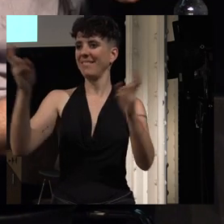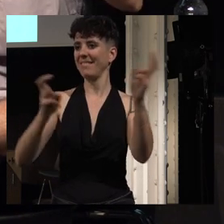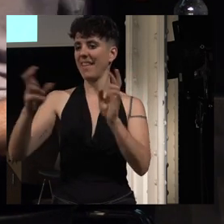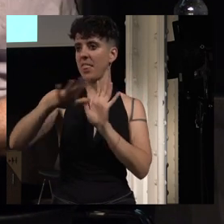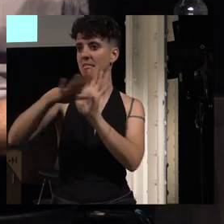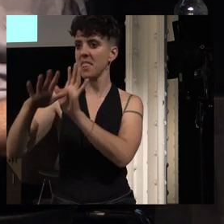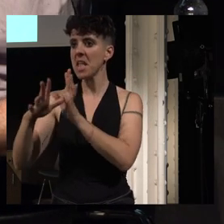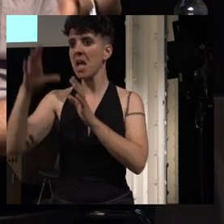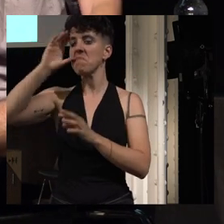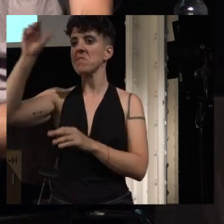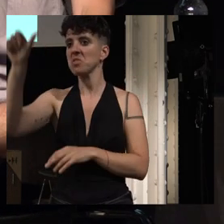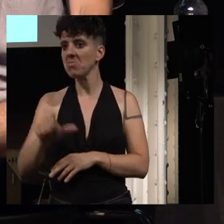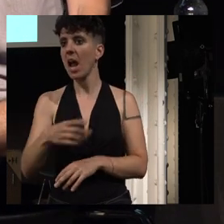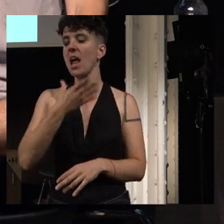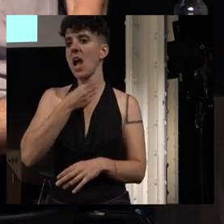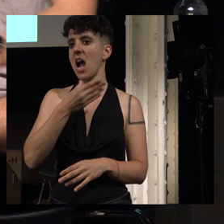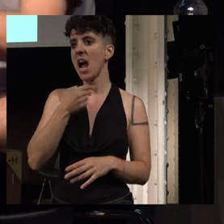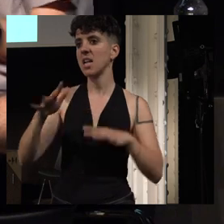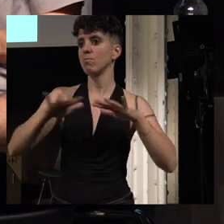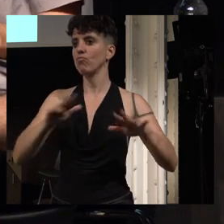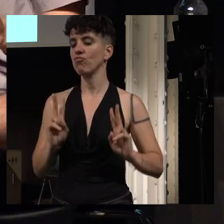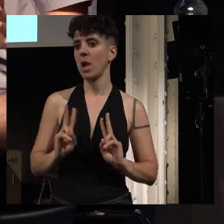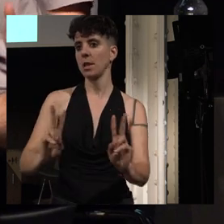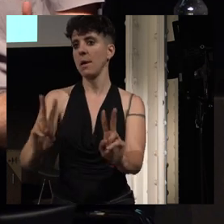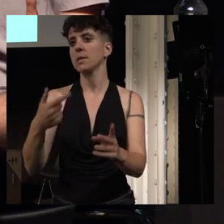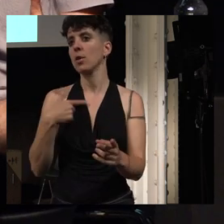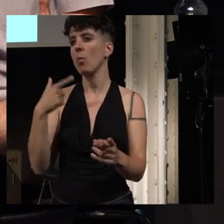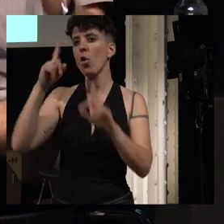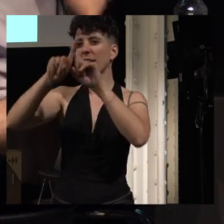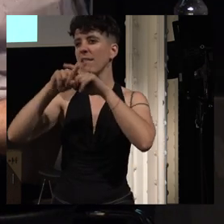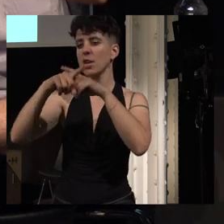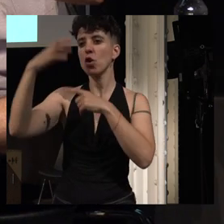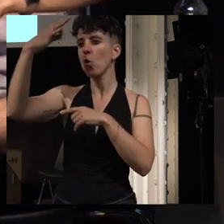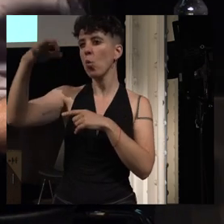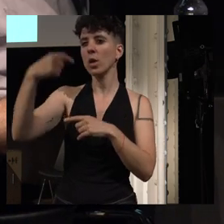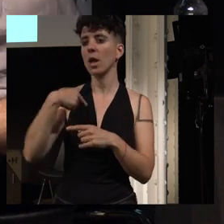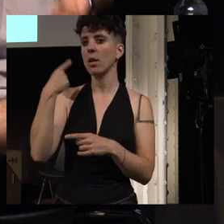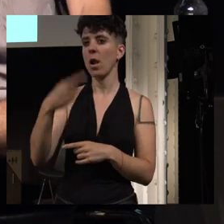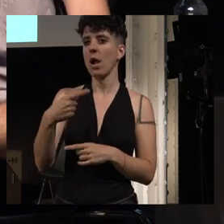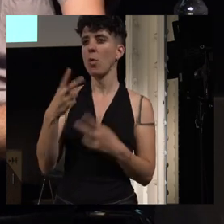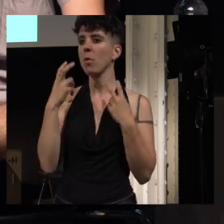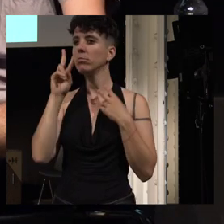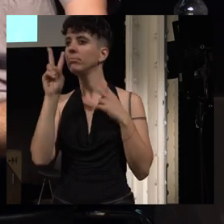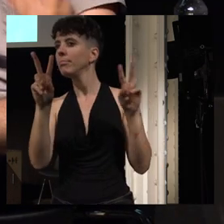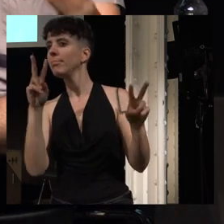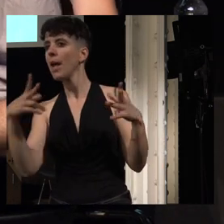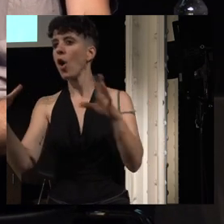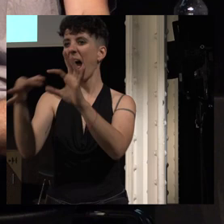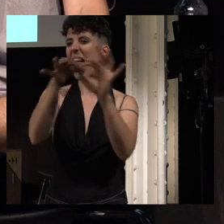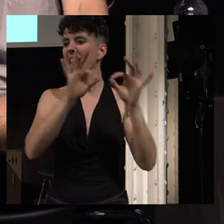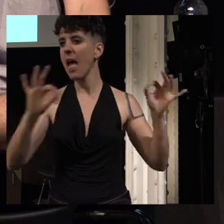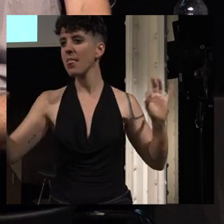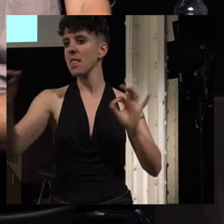aquí dispuesta a escuchar, a trabajar y a activarse. Para mí, como la única reflexión que me viene es que todo eso que hoy se ve aquí o todas esas alianzas posibles son